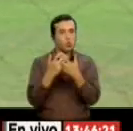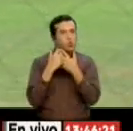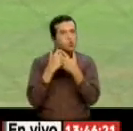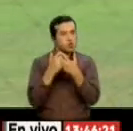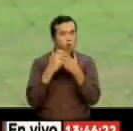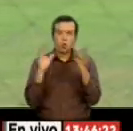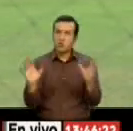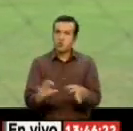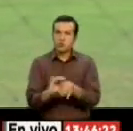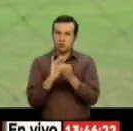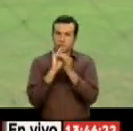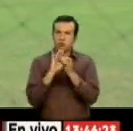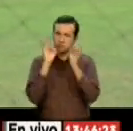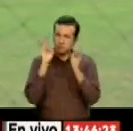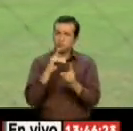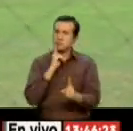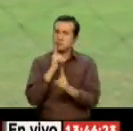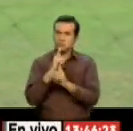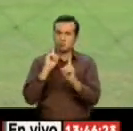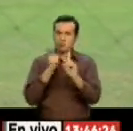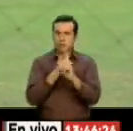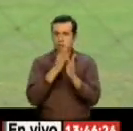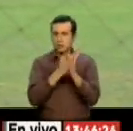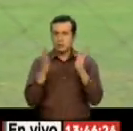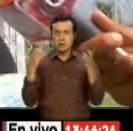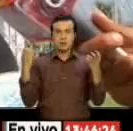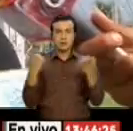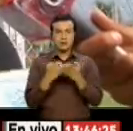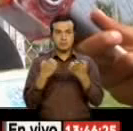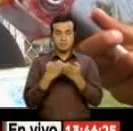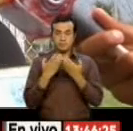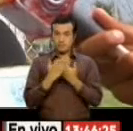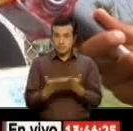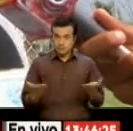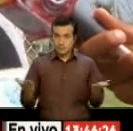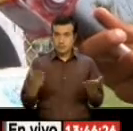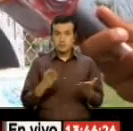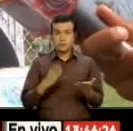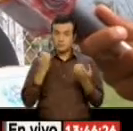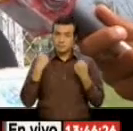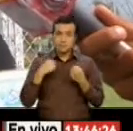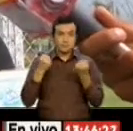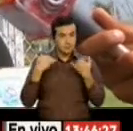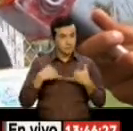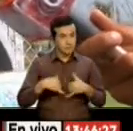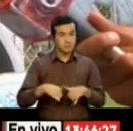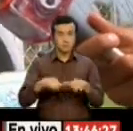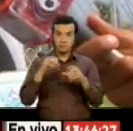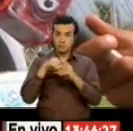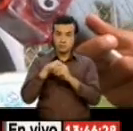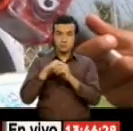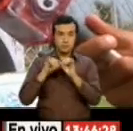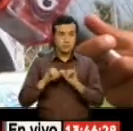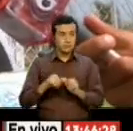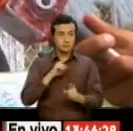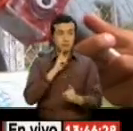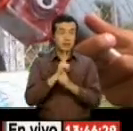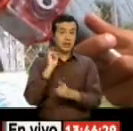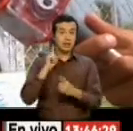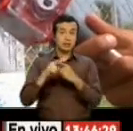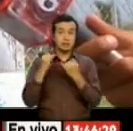la unión como fue en la primera etapa del equipo, que no nos desordenemos por nada del mundo, que sigamos concentrados en lo que queremos. Y bueno, hasta